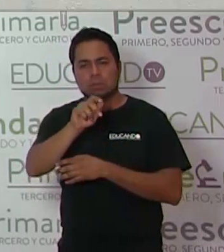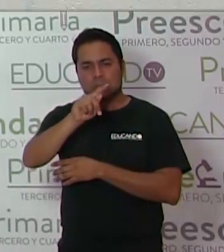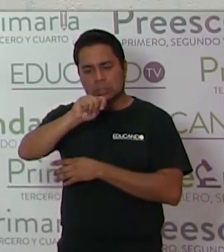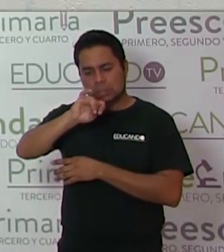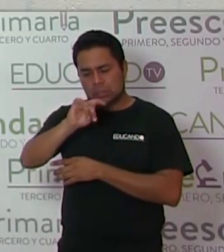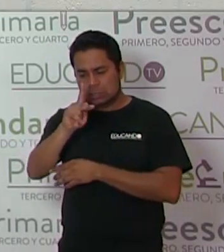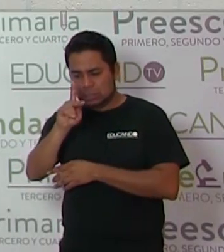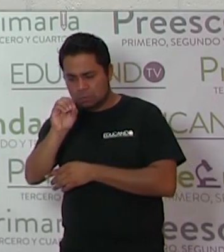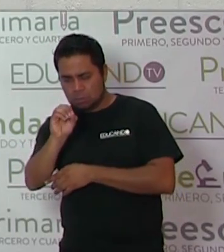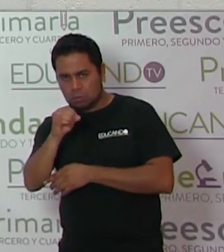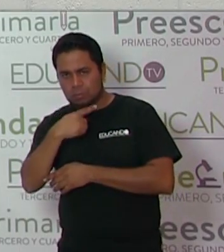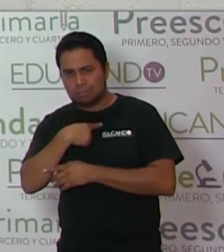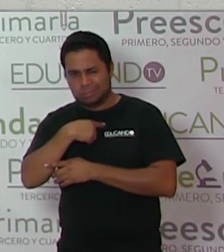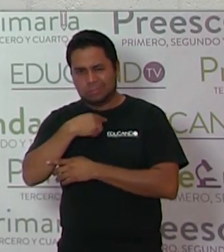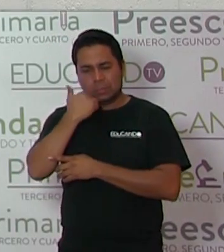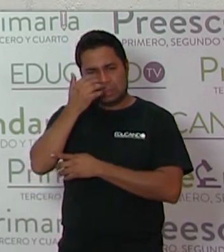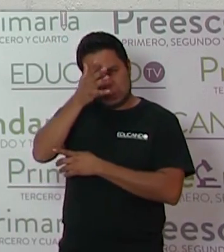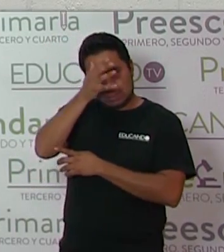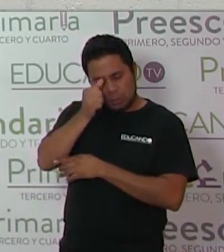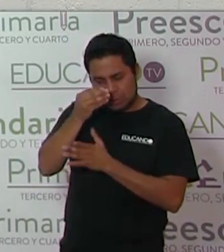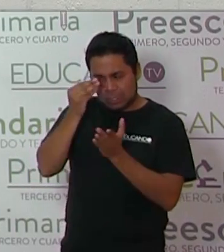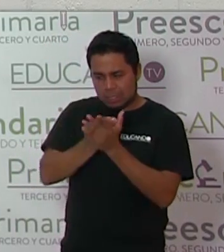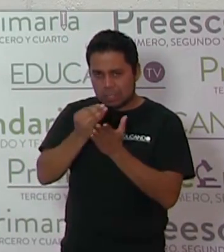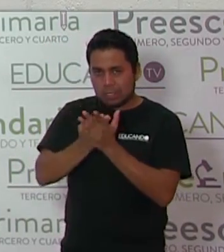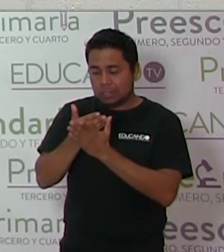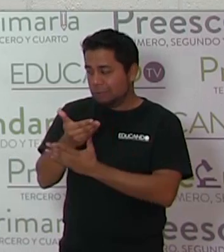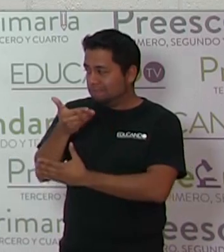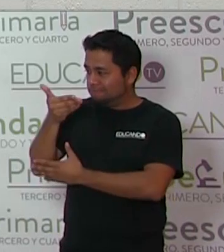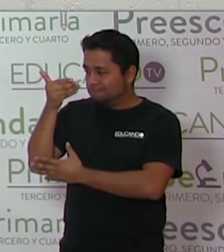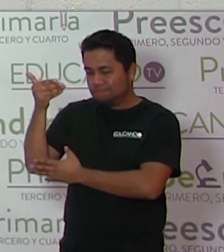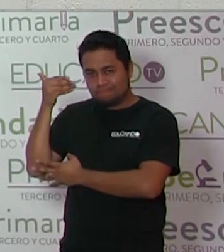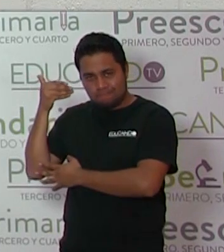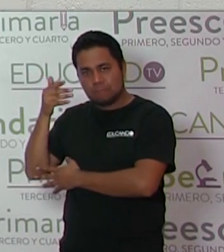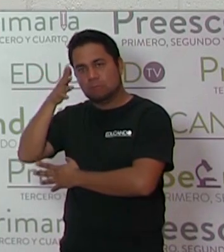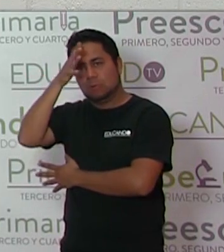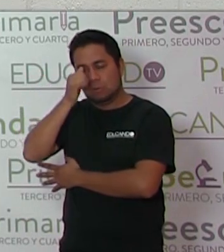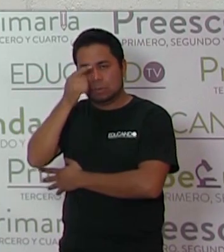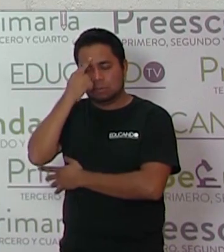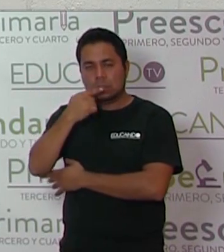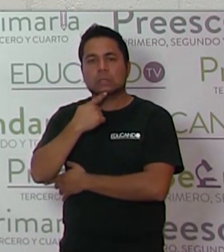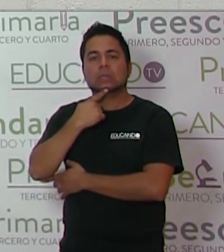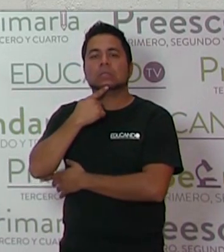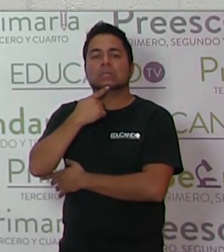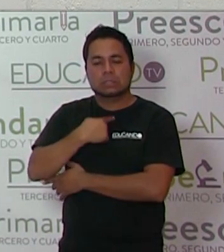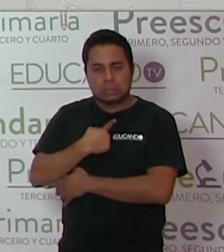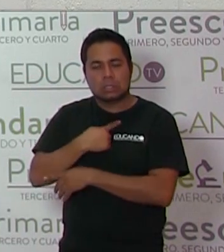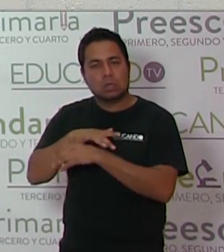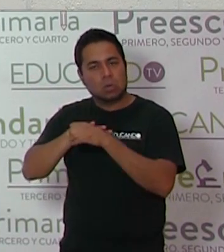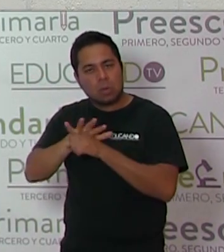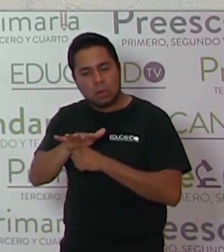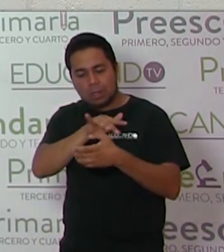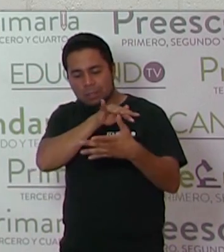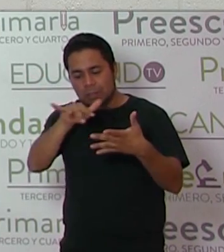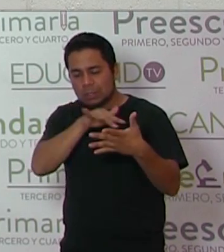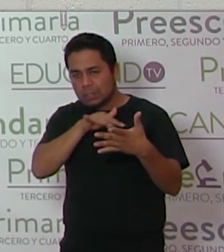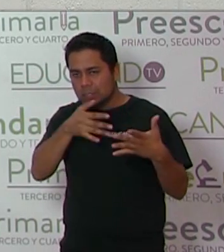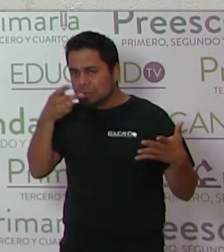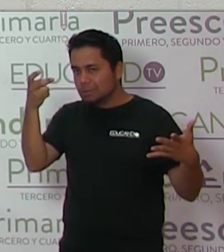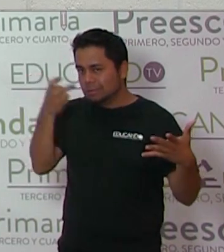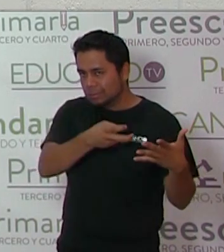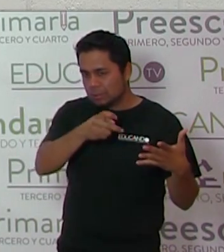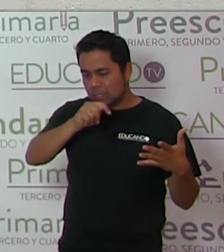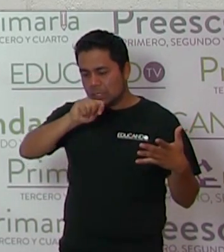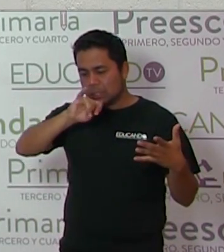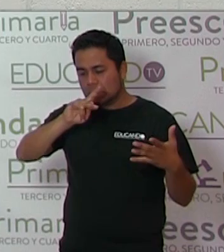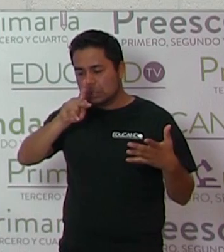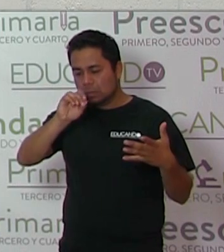ustedes recuerden otras sesiones que hemos trabajado para que puedan decirme qué tipo de texto es. Voy a